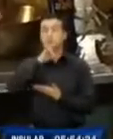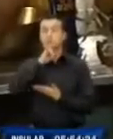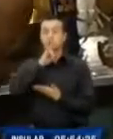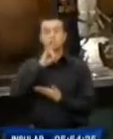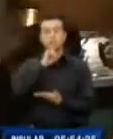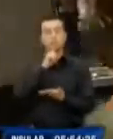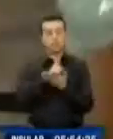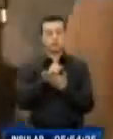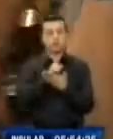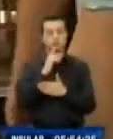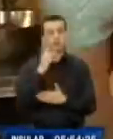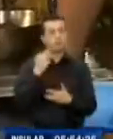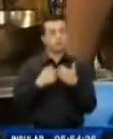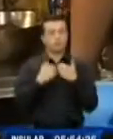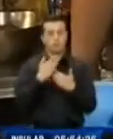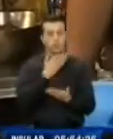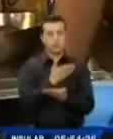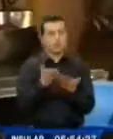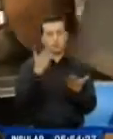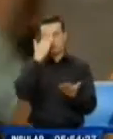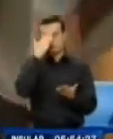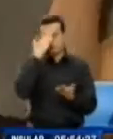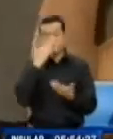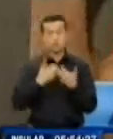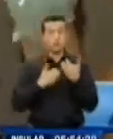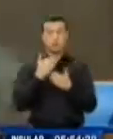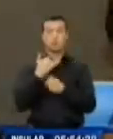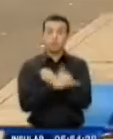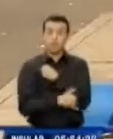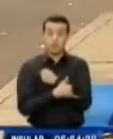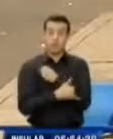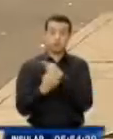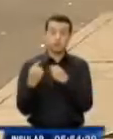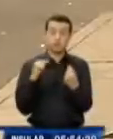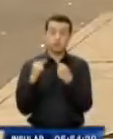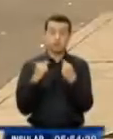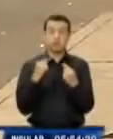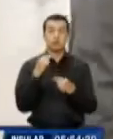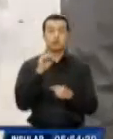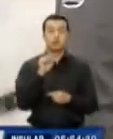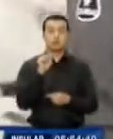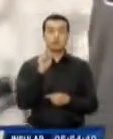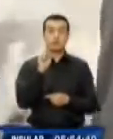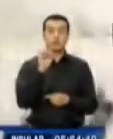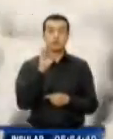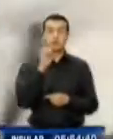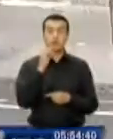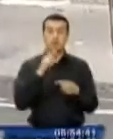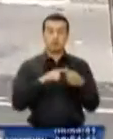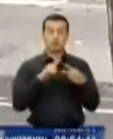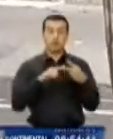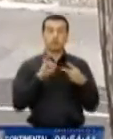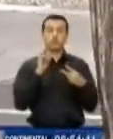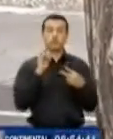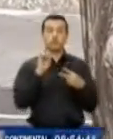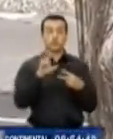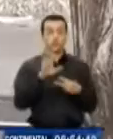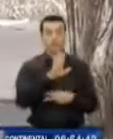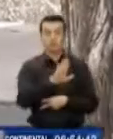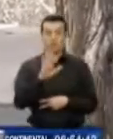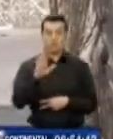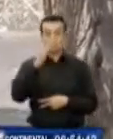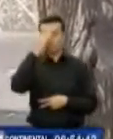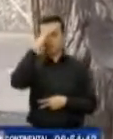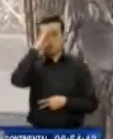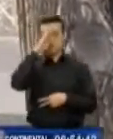eso evite todos estos problemas y conflictos que ha visto entre todos estos países. Santiago García y Joel Sintra, también cubanos, explican que muchos de